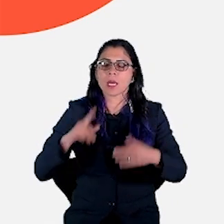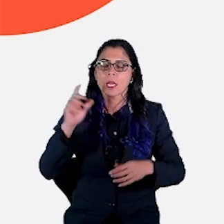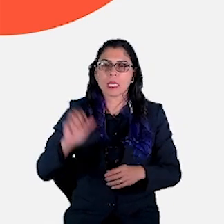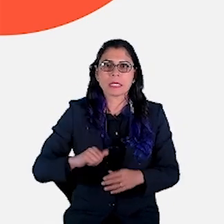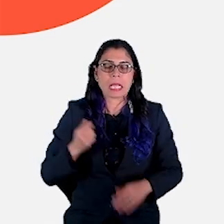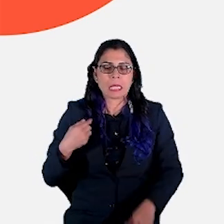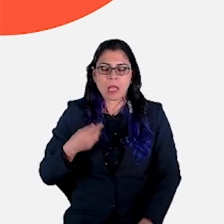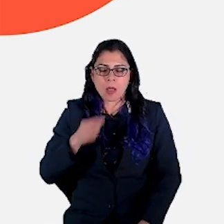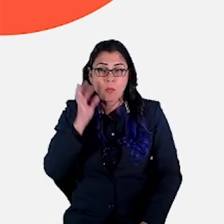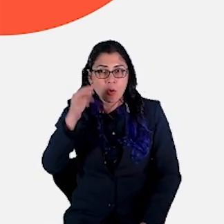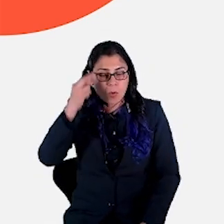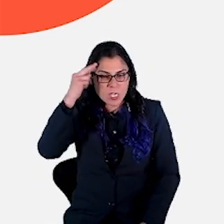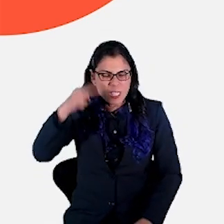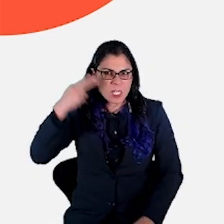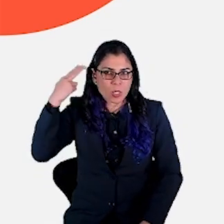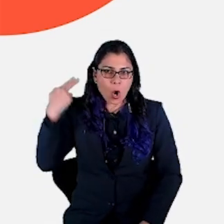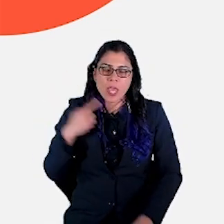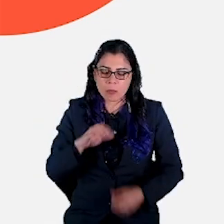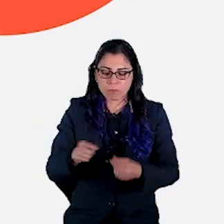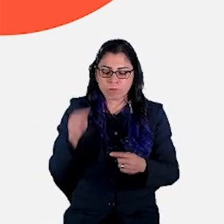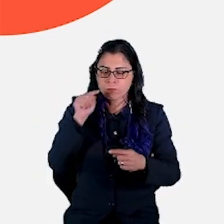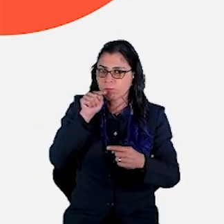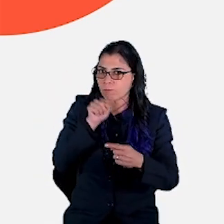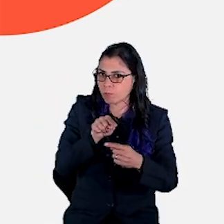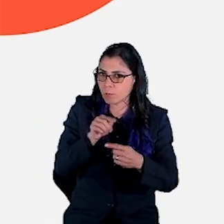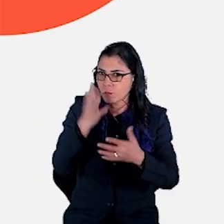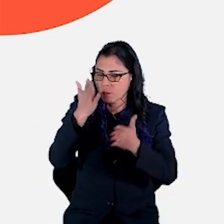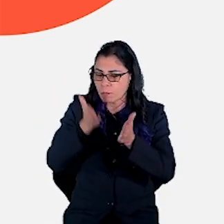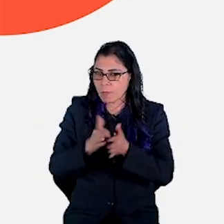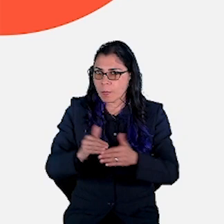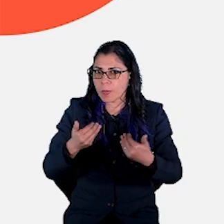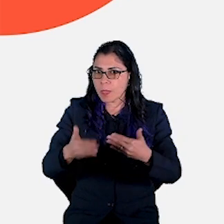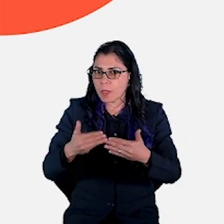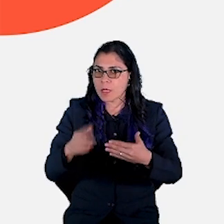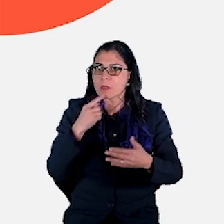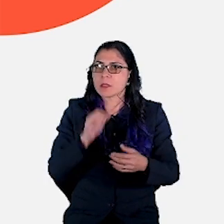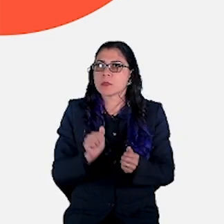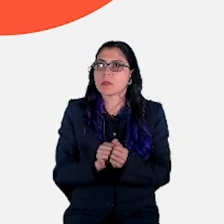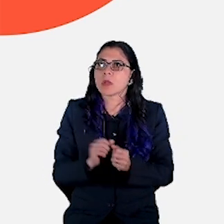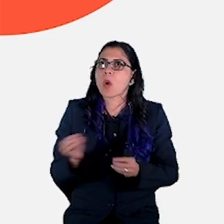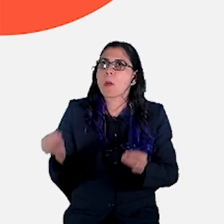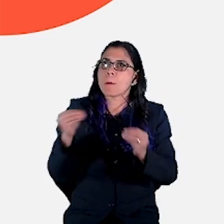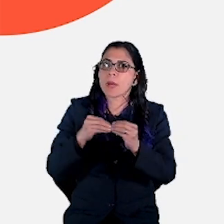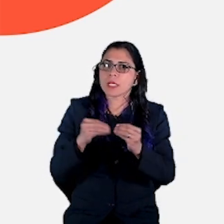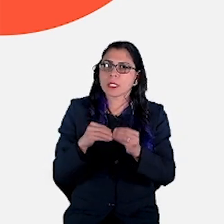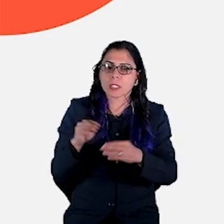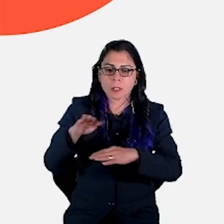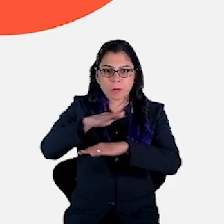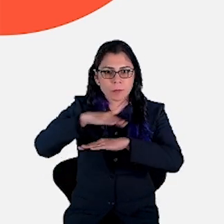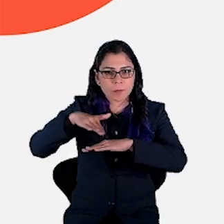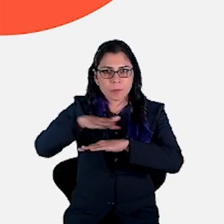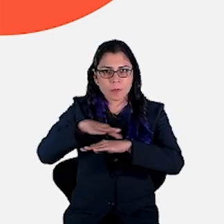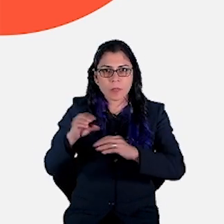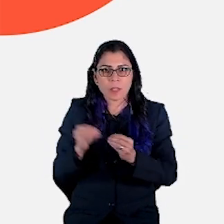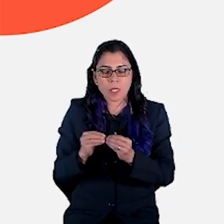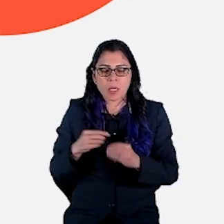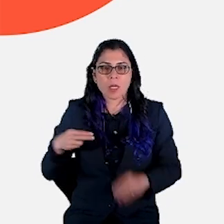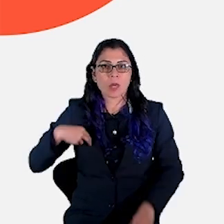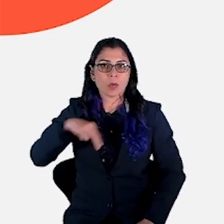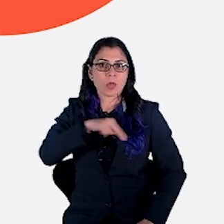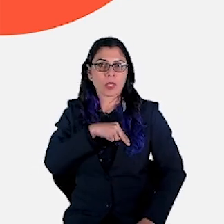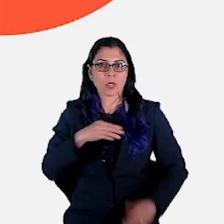patrimonio natural se pone eh en en en el en lo más básico Porque nuestro